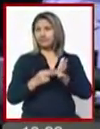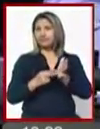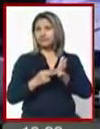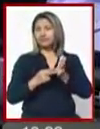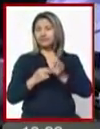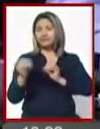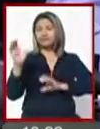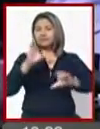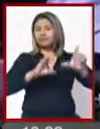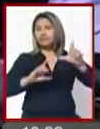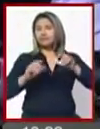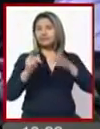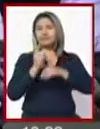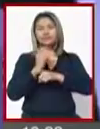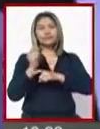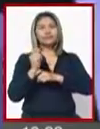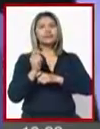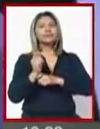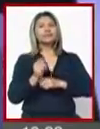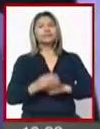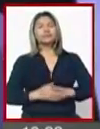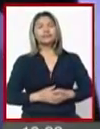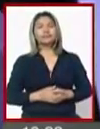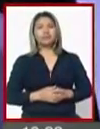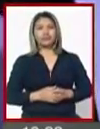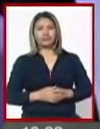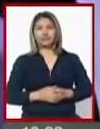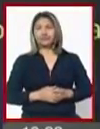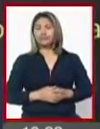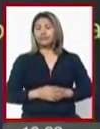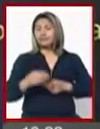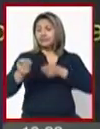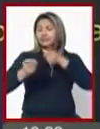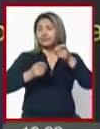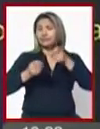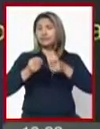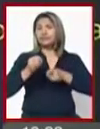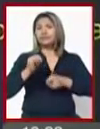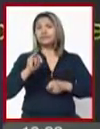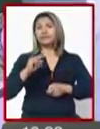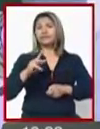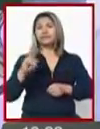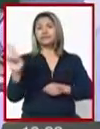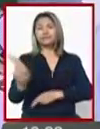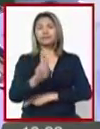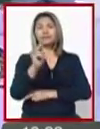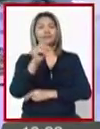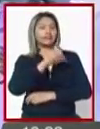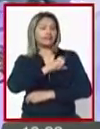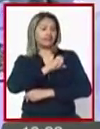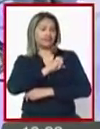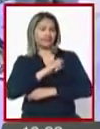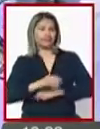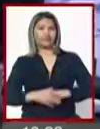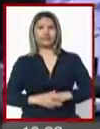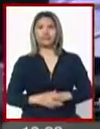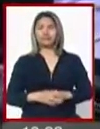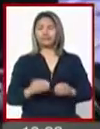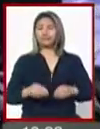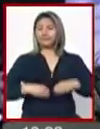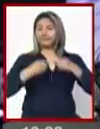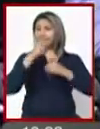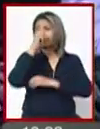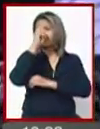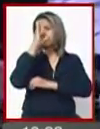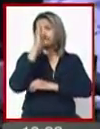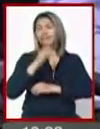salto científico, un salto tecnológico. Estará administrado por el IDCUD, por la Universidad Policial. Le va a dar más